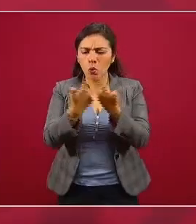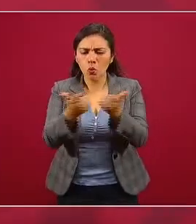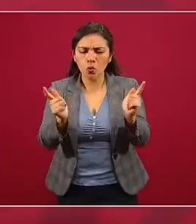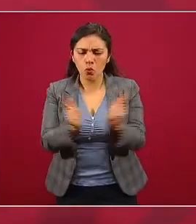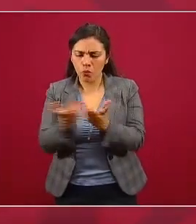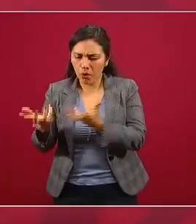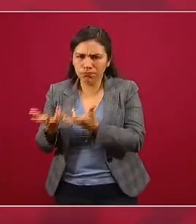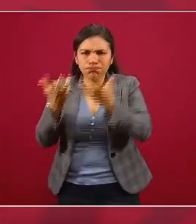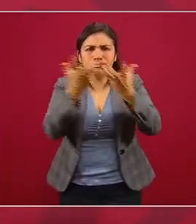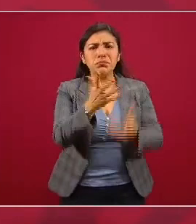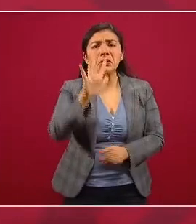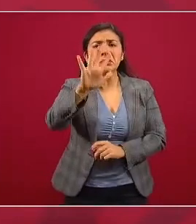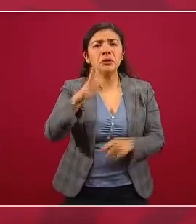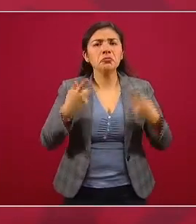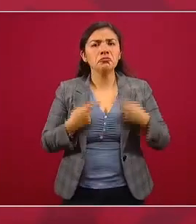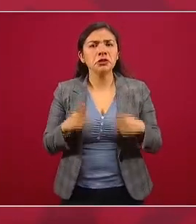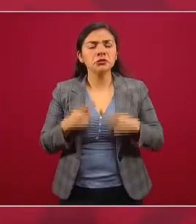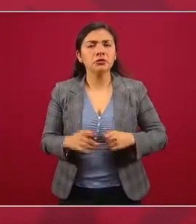de 5